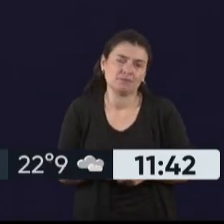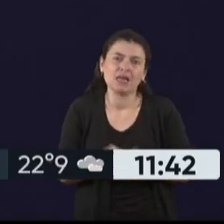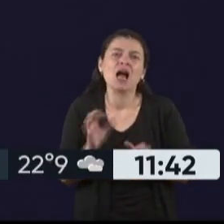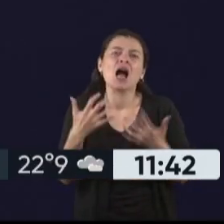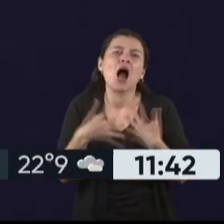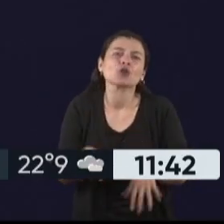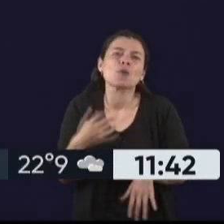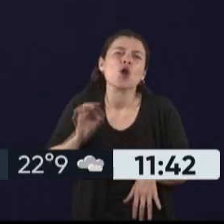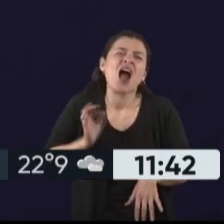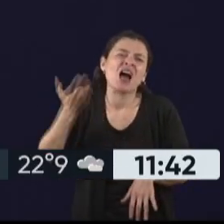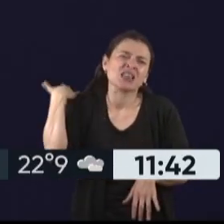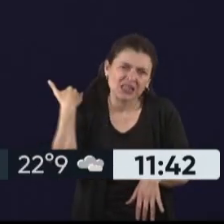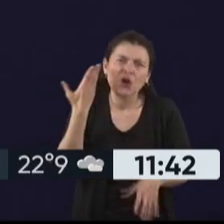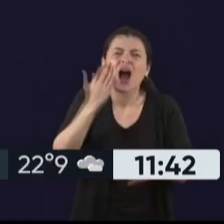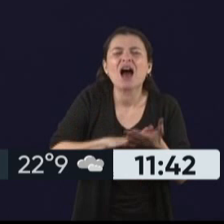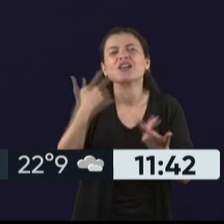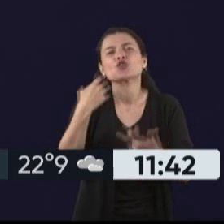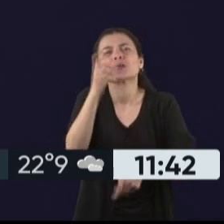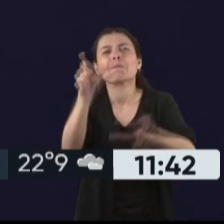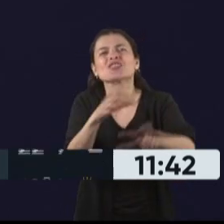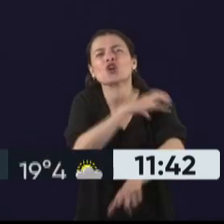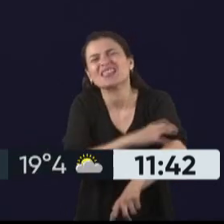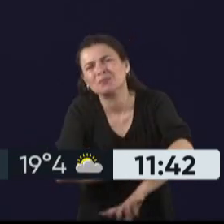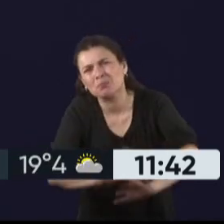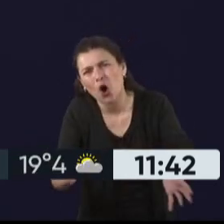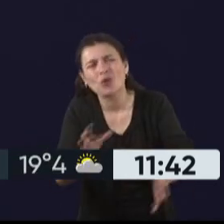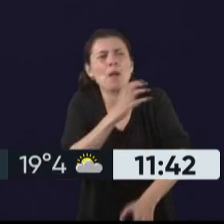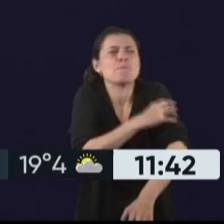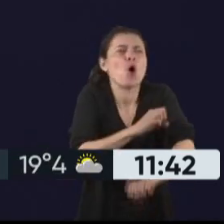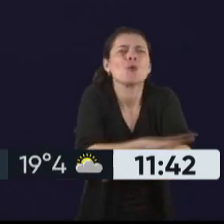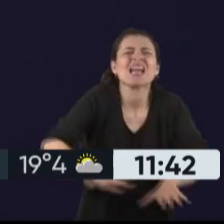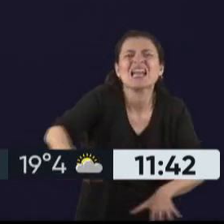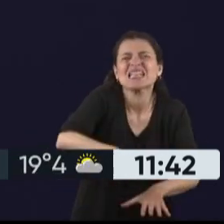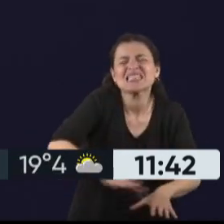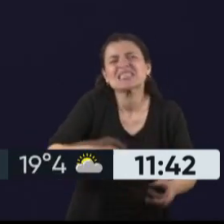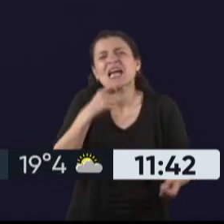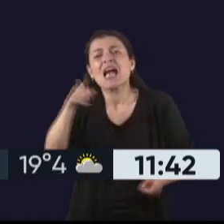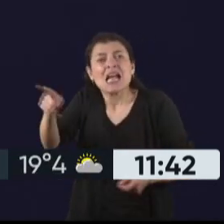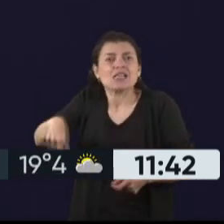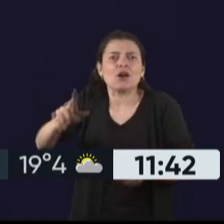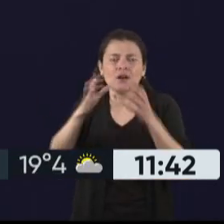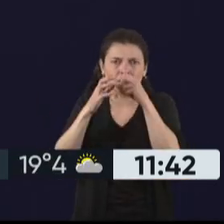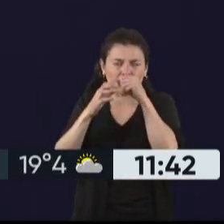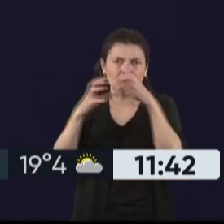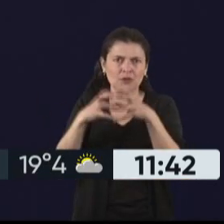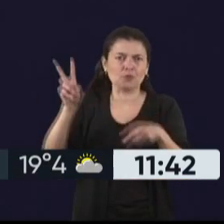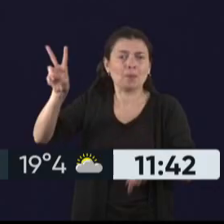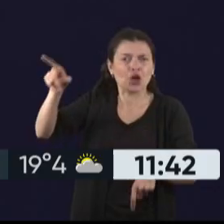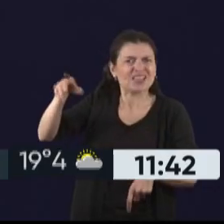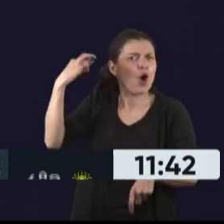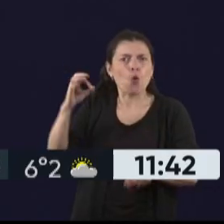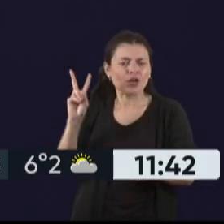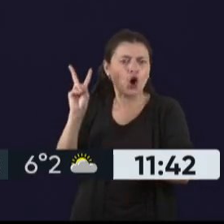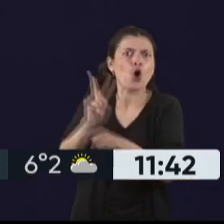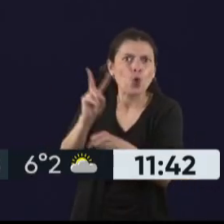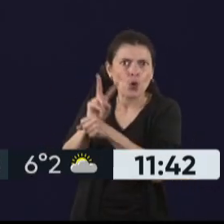de la vieja política, hablar de los pobres y de la pobreza y de cómo ellos son los únicos salvadores de